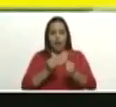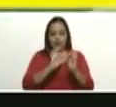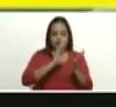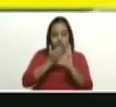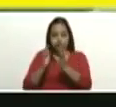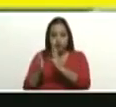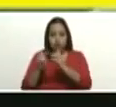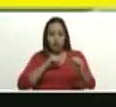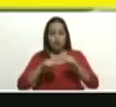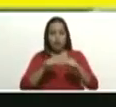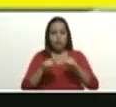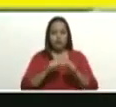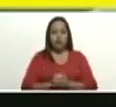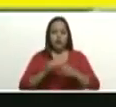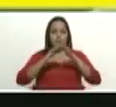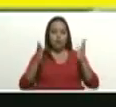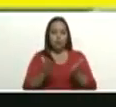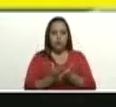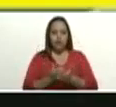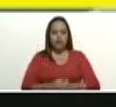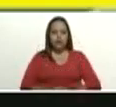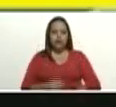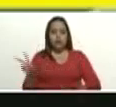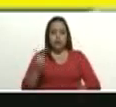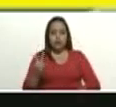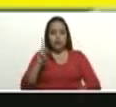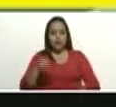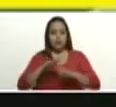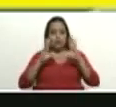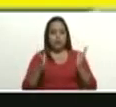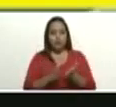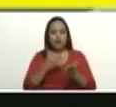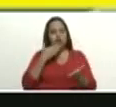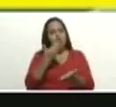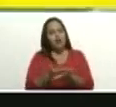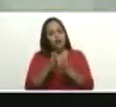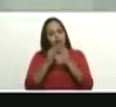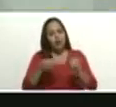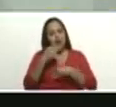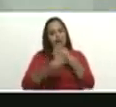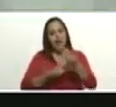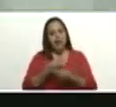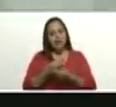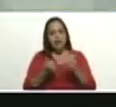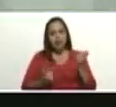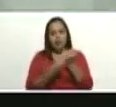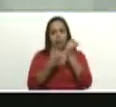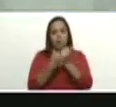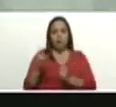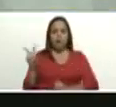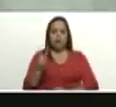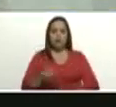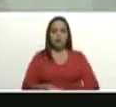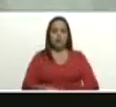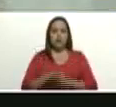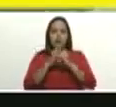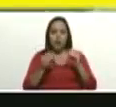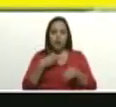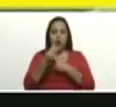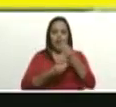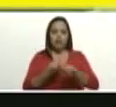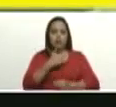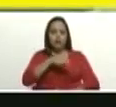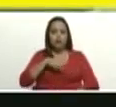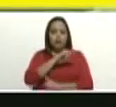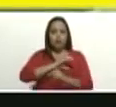de Venezuela para el mundo. Te agradezco mucho todo lo que haces por Venezuela, Juvenal, todo lo que haces por nuestra